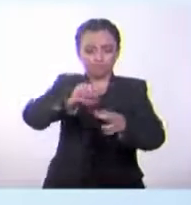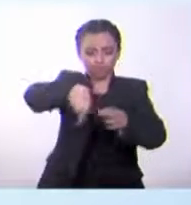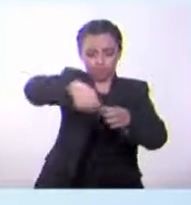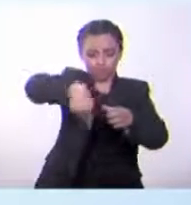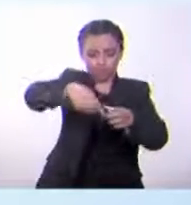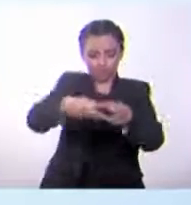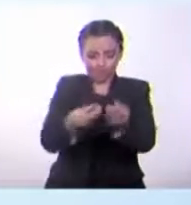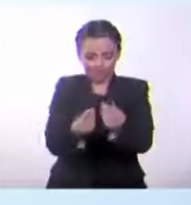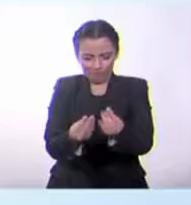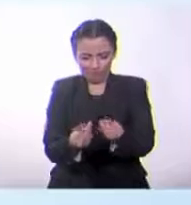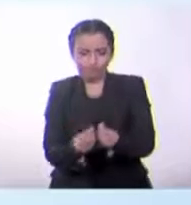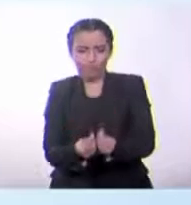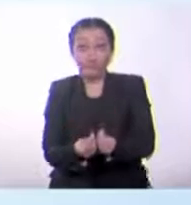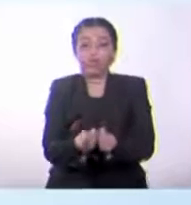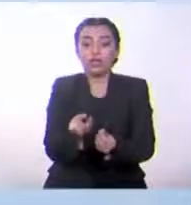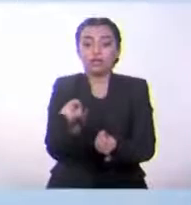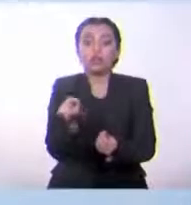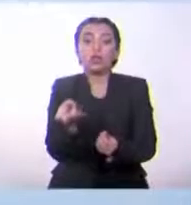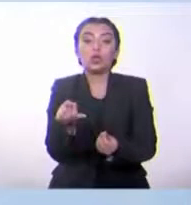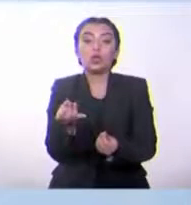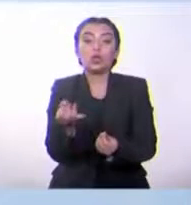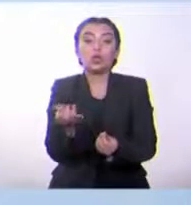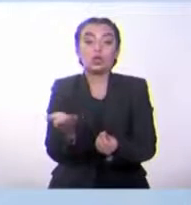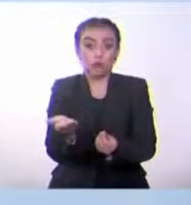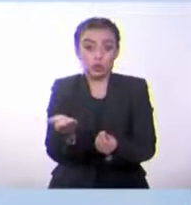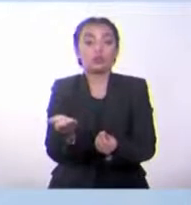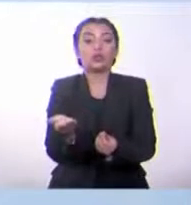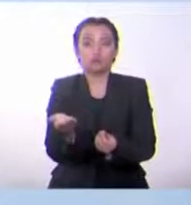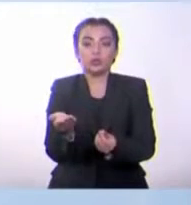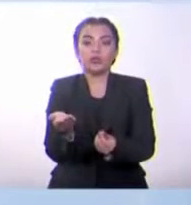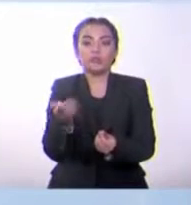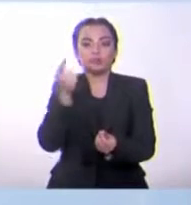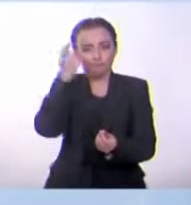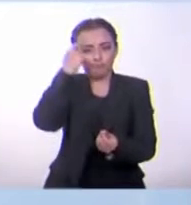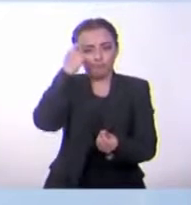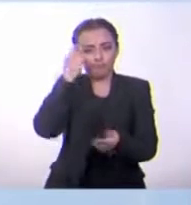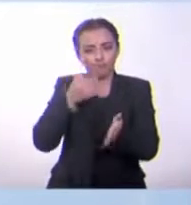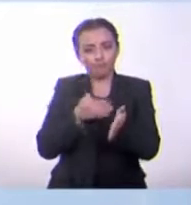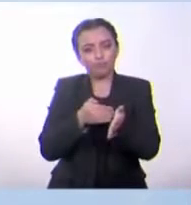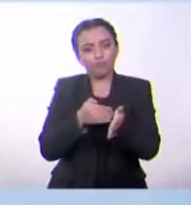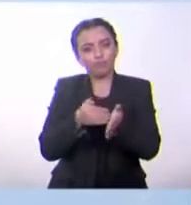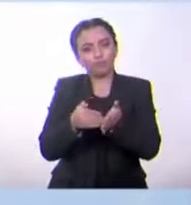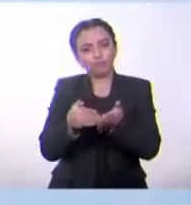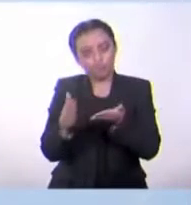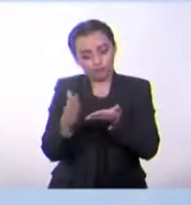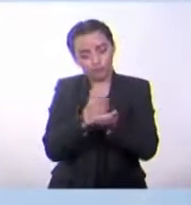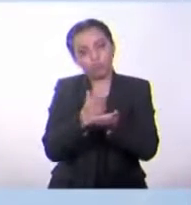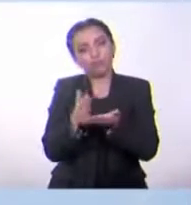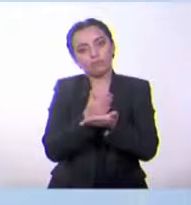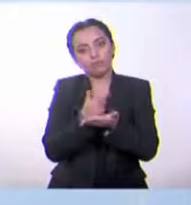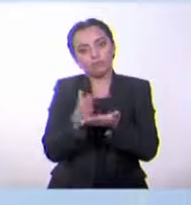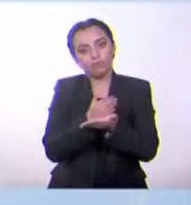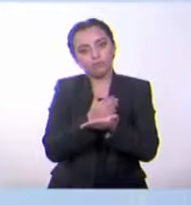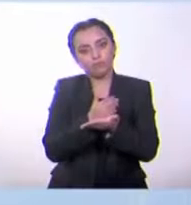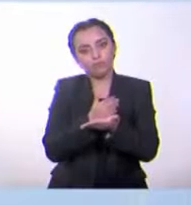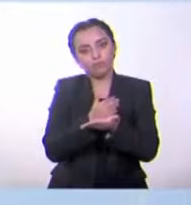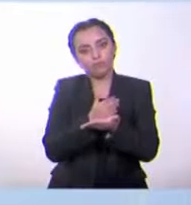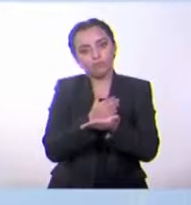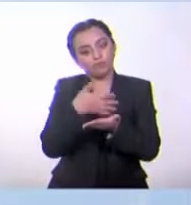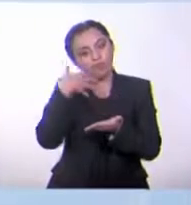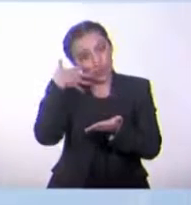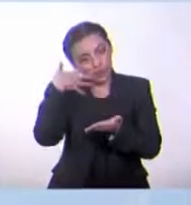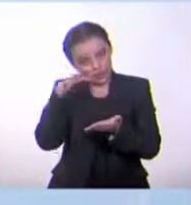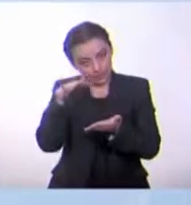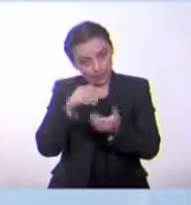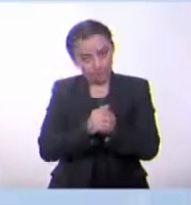forma cuantitativa. Con esto en mente, iniciemos el estudio de ellas. Por ejemplo,